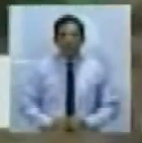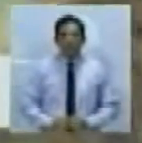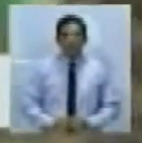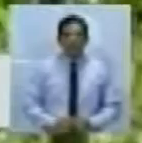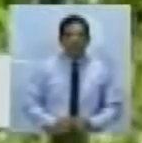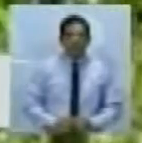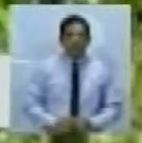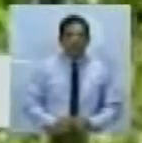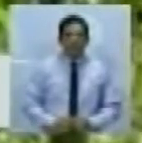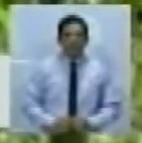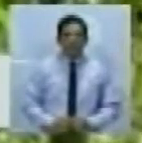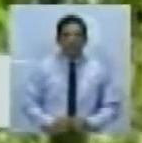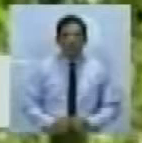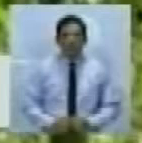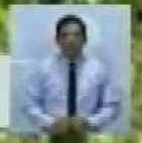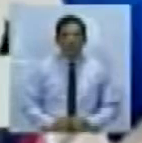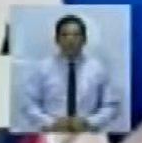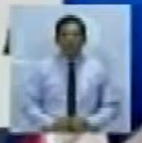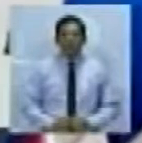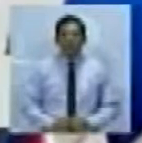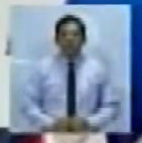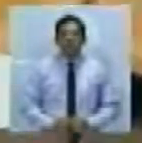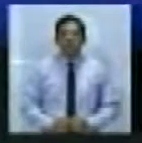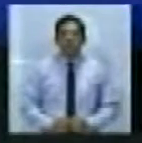RTU, el canal de las noticias.